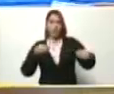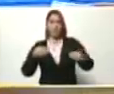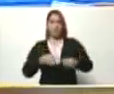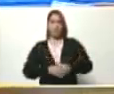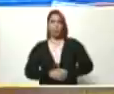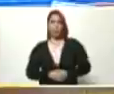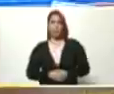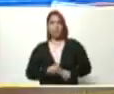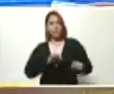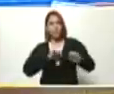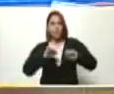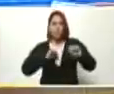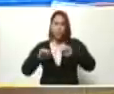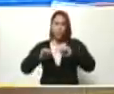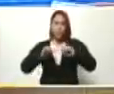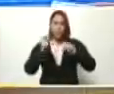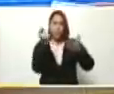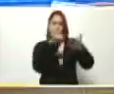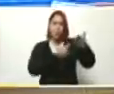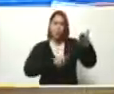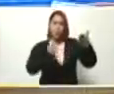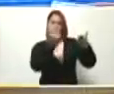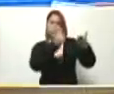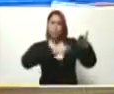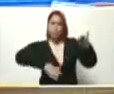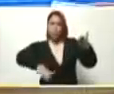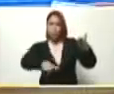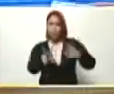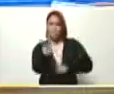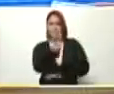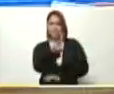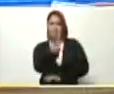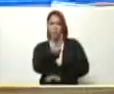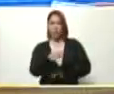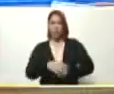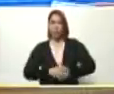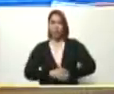el movimiento de muralismo a lo largo y ancho del país,